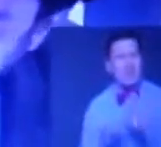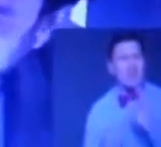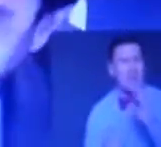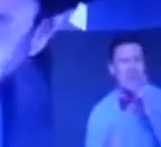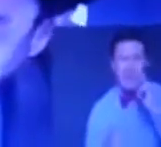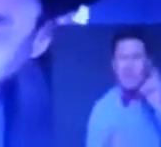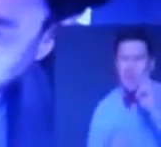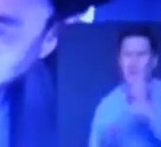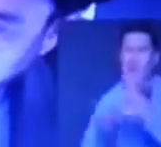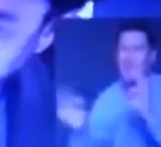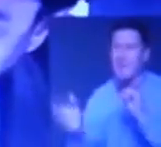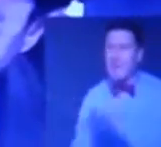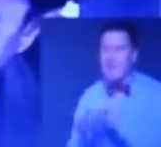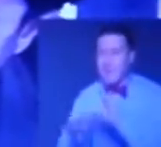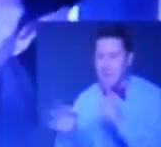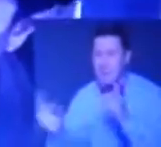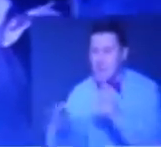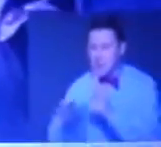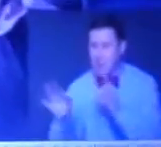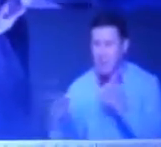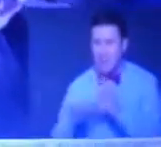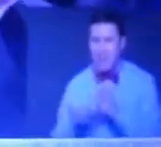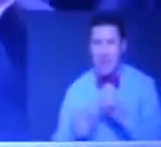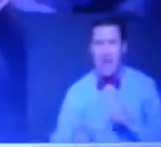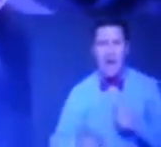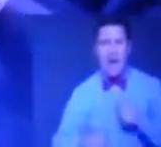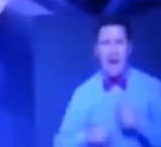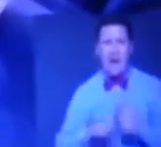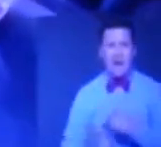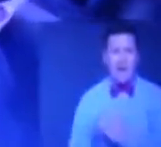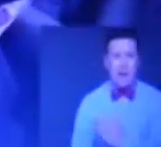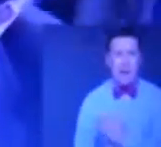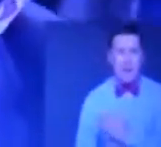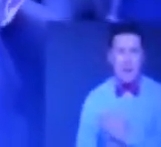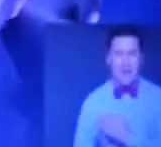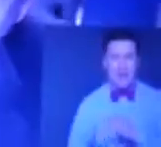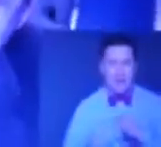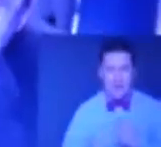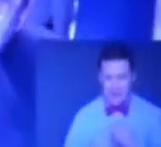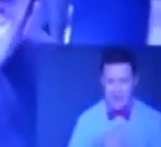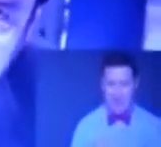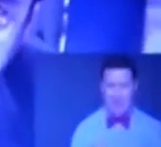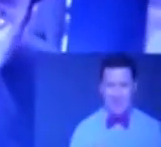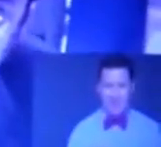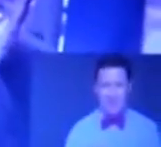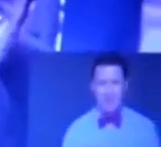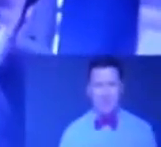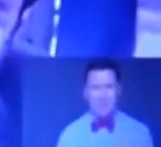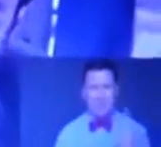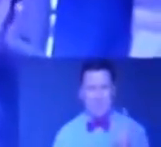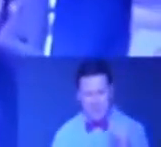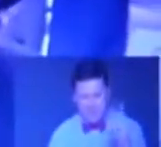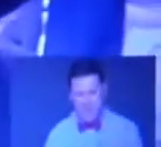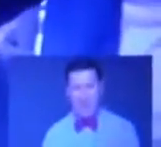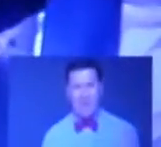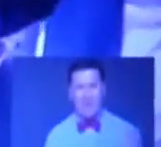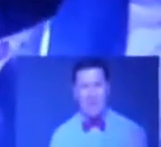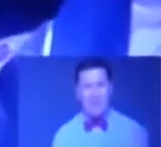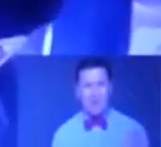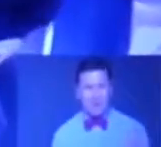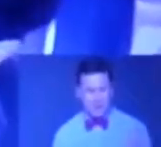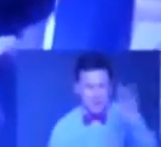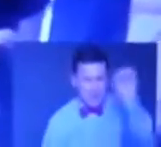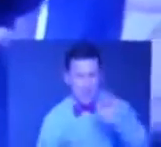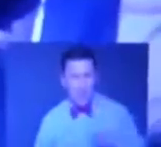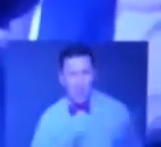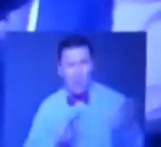ustedes y que se la escuché también al expresidente Álvaro Uribe, de que esta gente merecía, se ganó